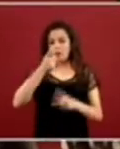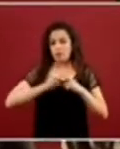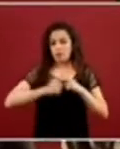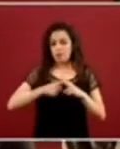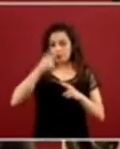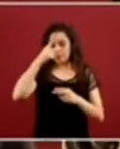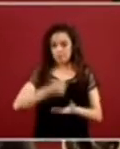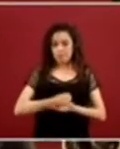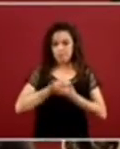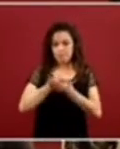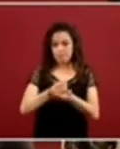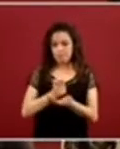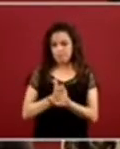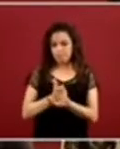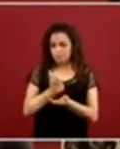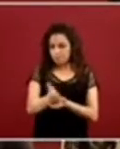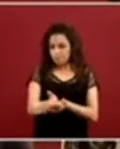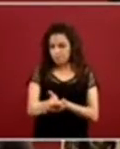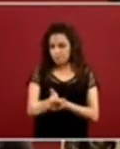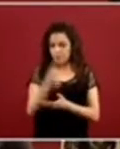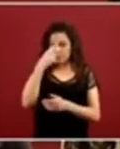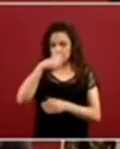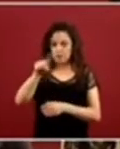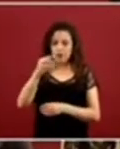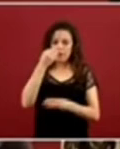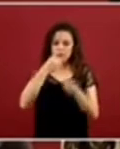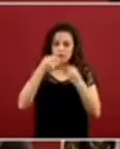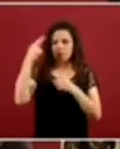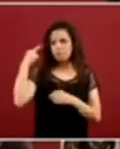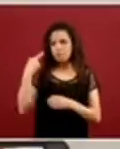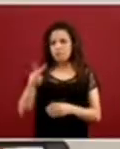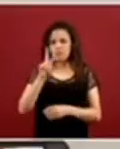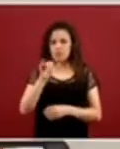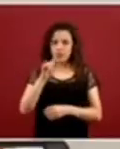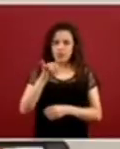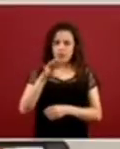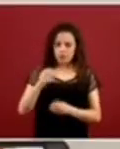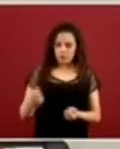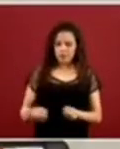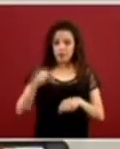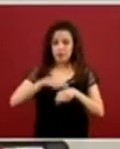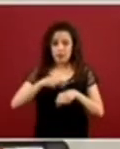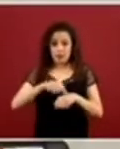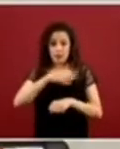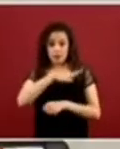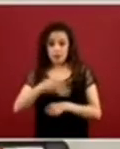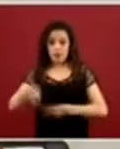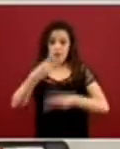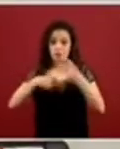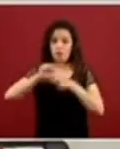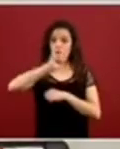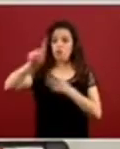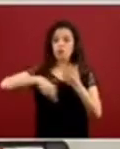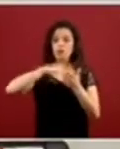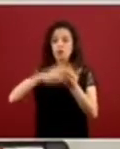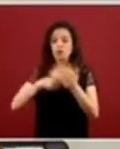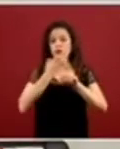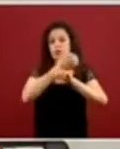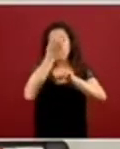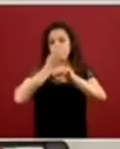viáticos. Hay que considerar que algunos doctores, algunos médicos generales, por ejemplo, van a venir de algunas otras partes